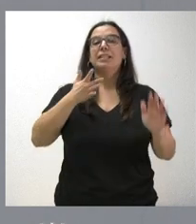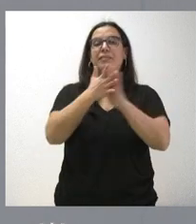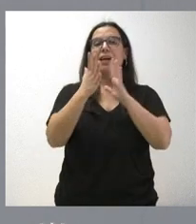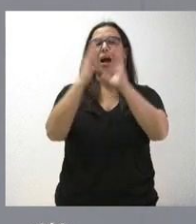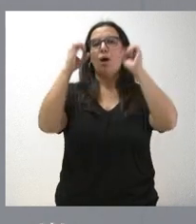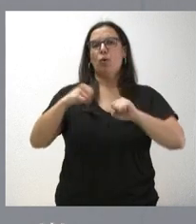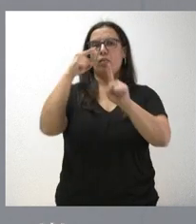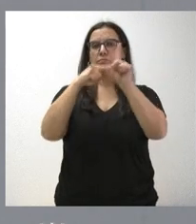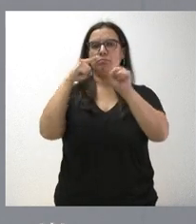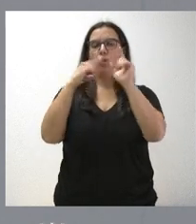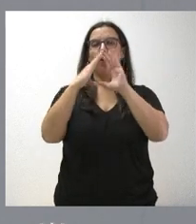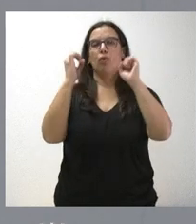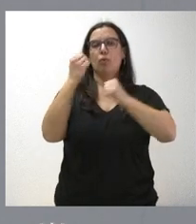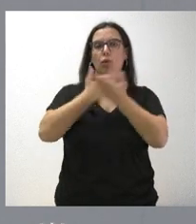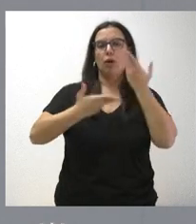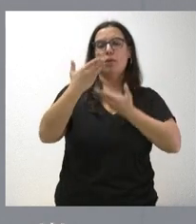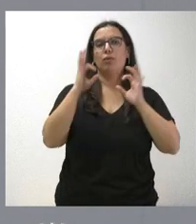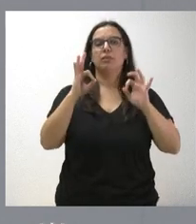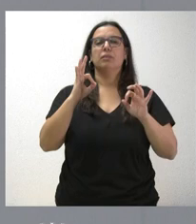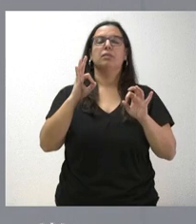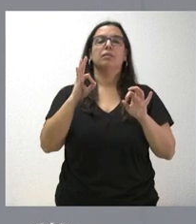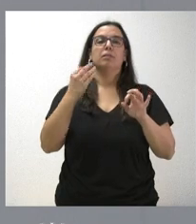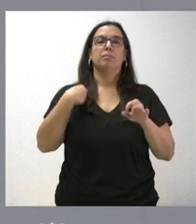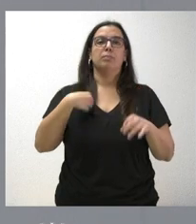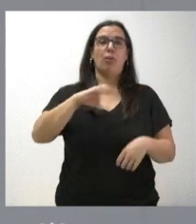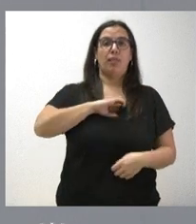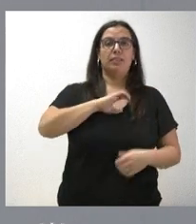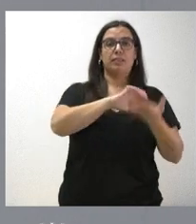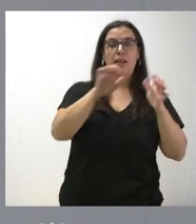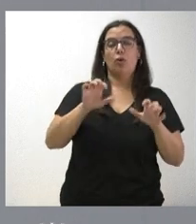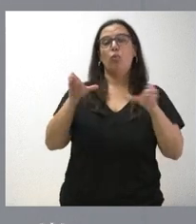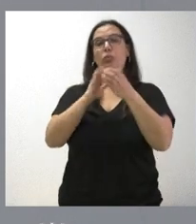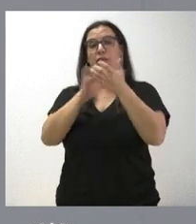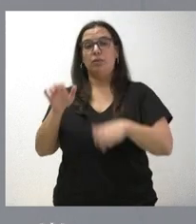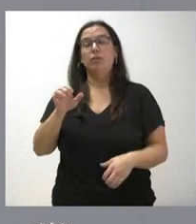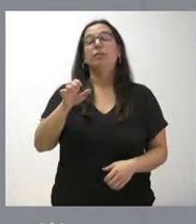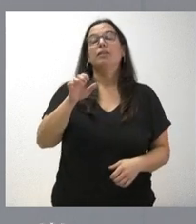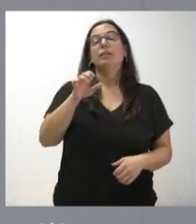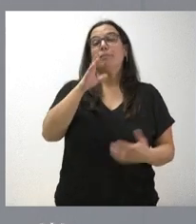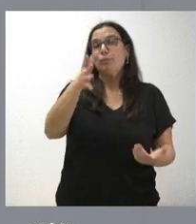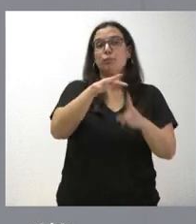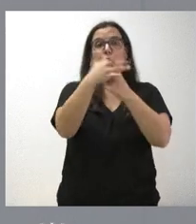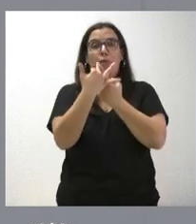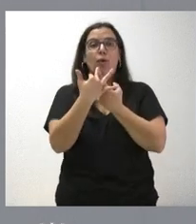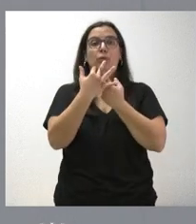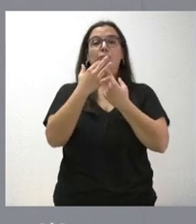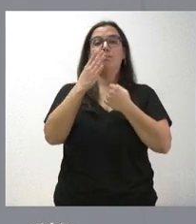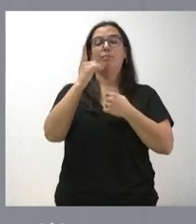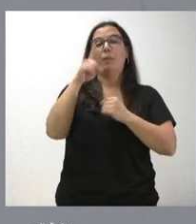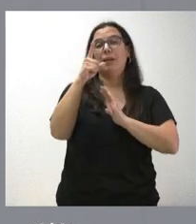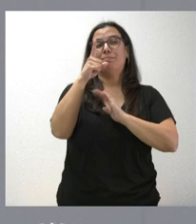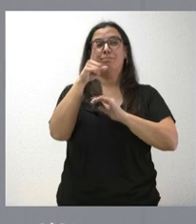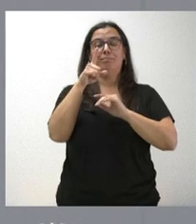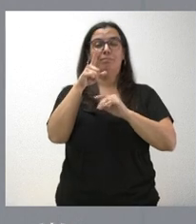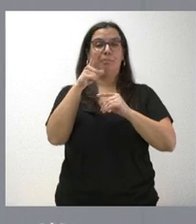de colaboración entre la junta de Castilla León y los servos sociales de Castilla de León y como consecuencia de una serie de circunstancias y una serie de mejoras que detallaré a